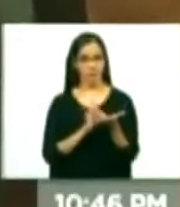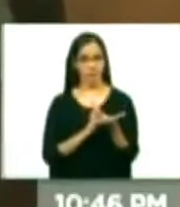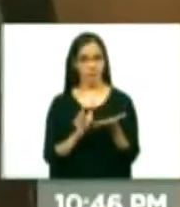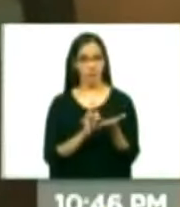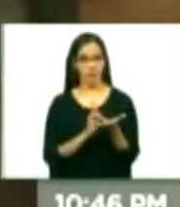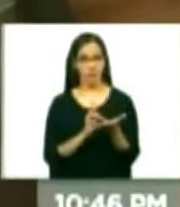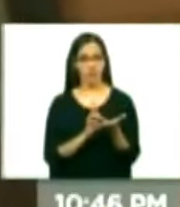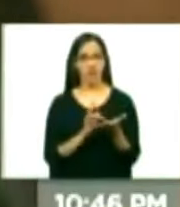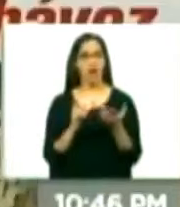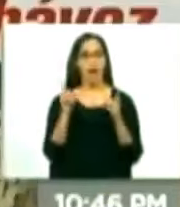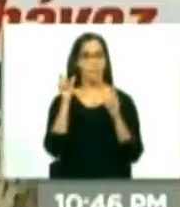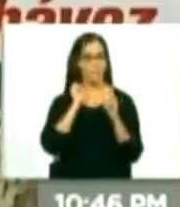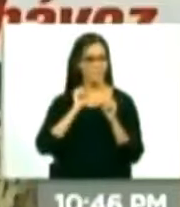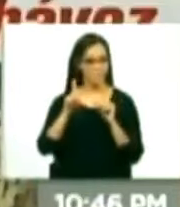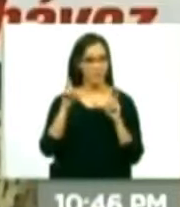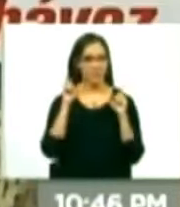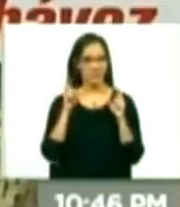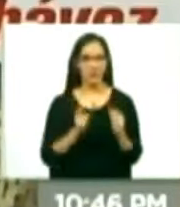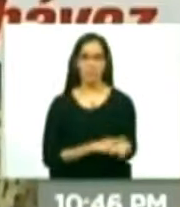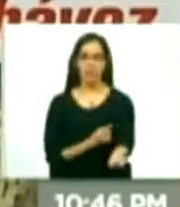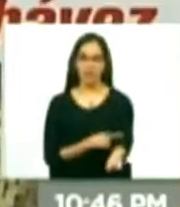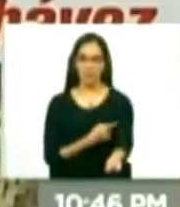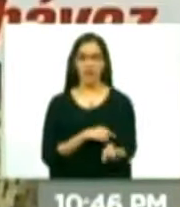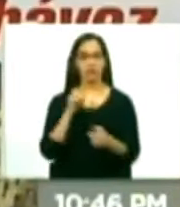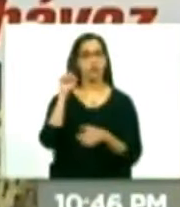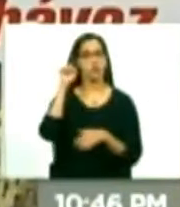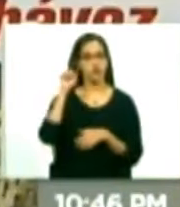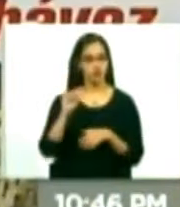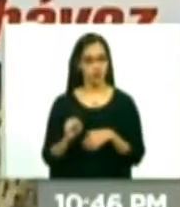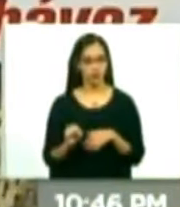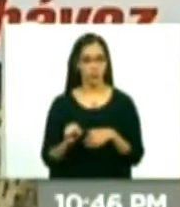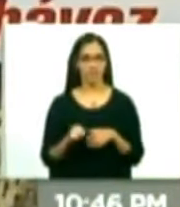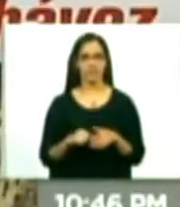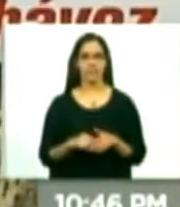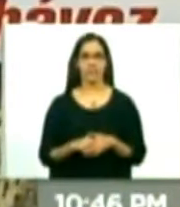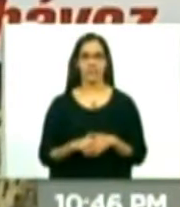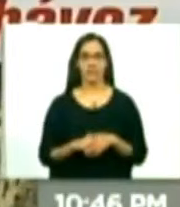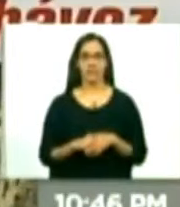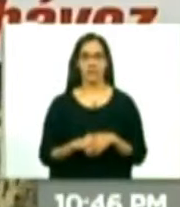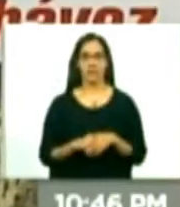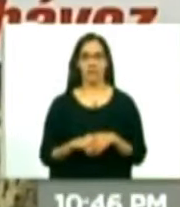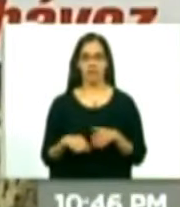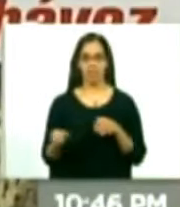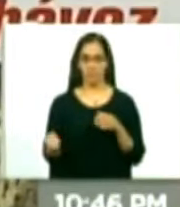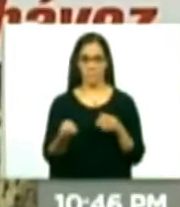Mandan la foto, mis hermanos, mis amigos del sur, y manda Mauricio.